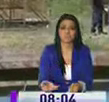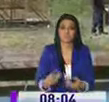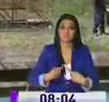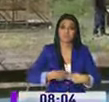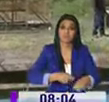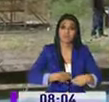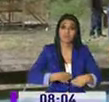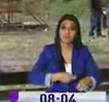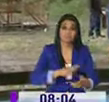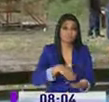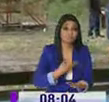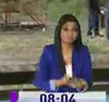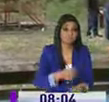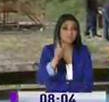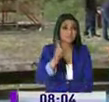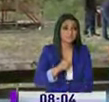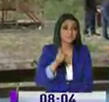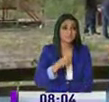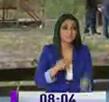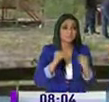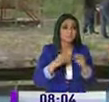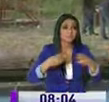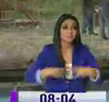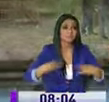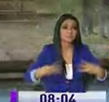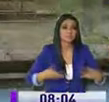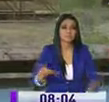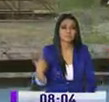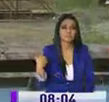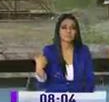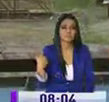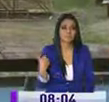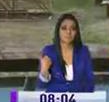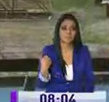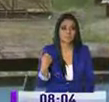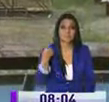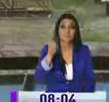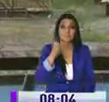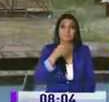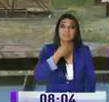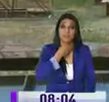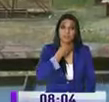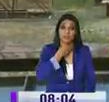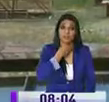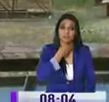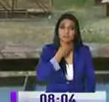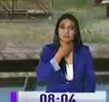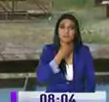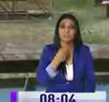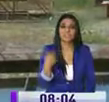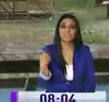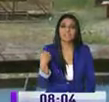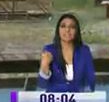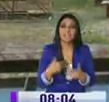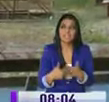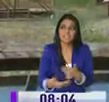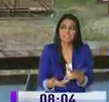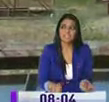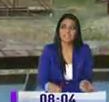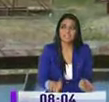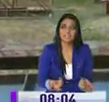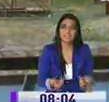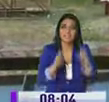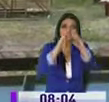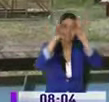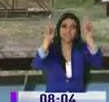identificamos que estábamos por los materiales que no disponemos en este tiempo tenemos desde las 10 de agosto que igualmente tuvimos el mismo inconveniente están llegando